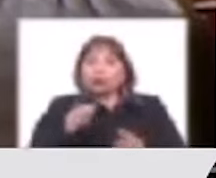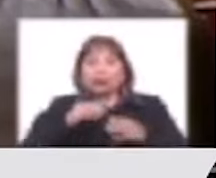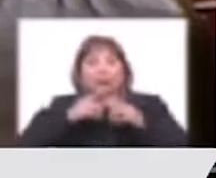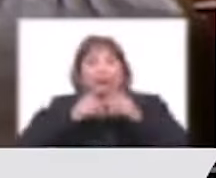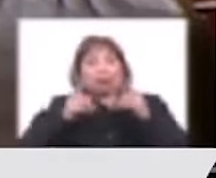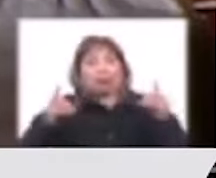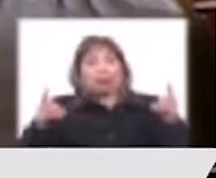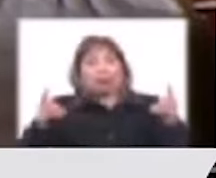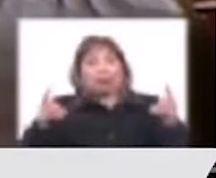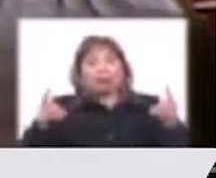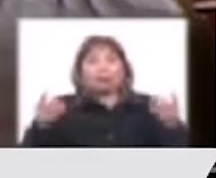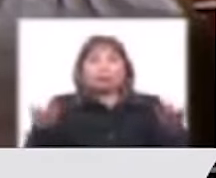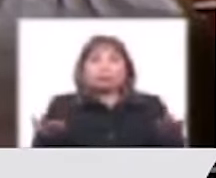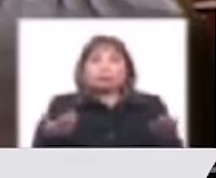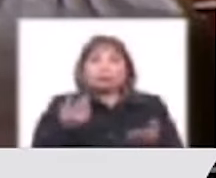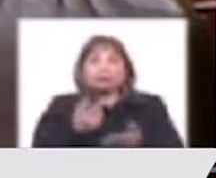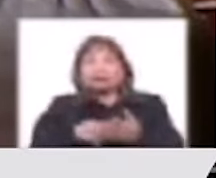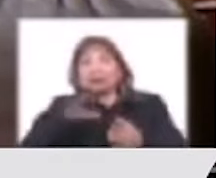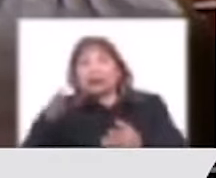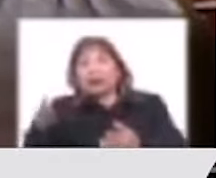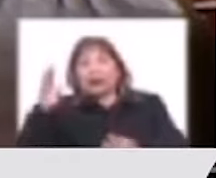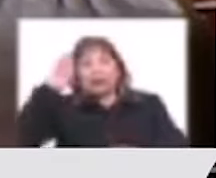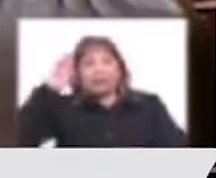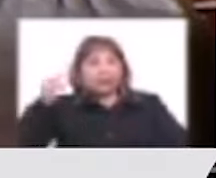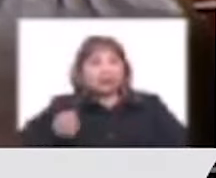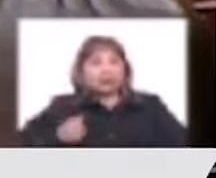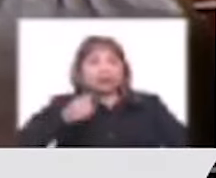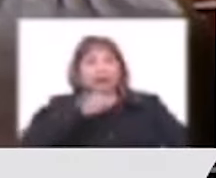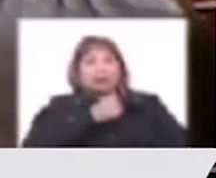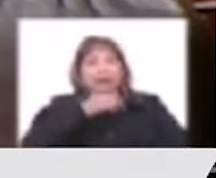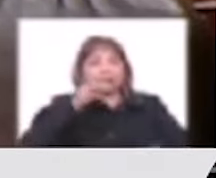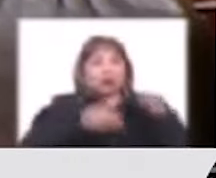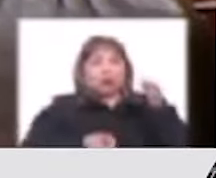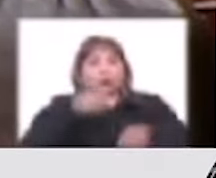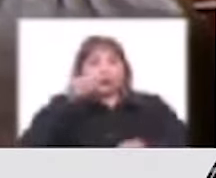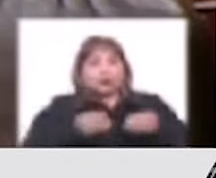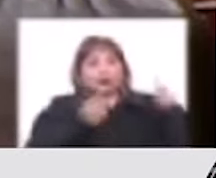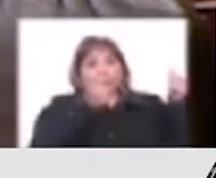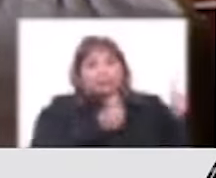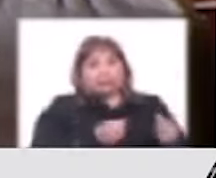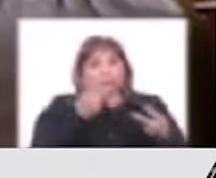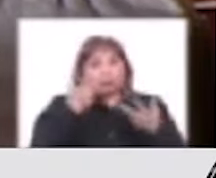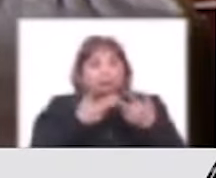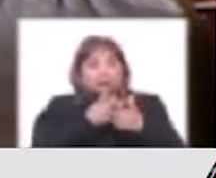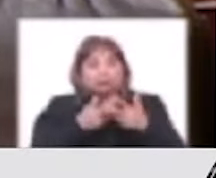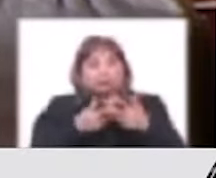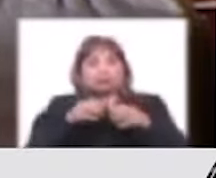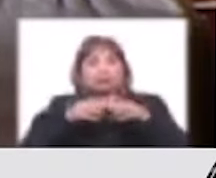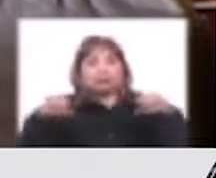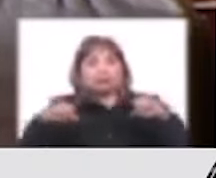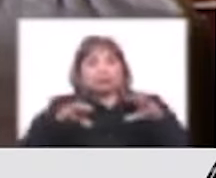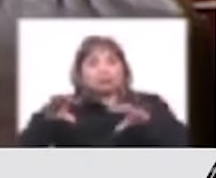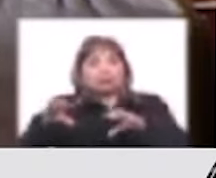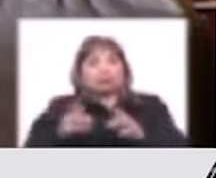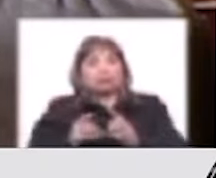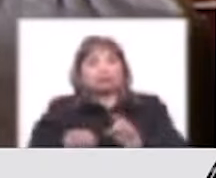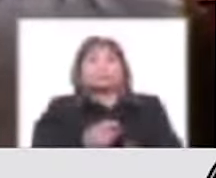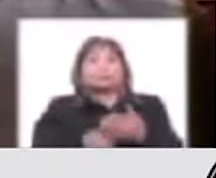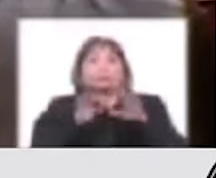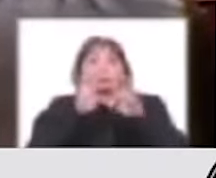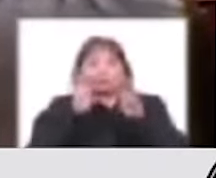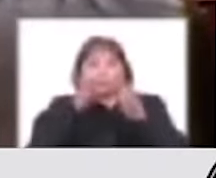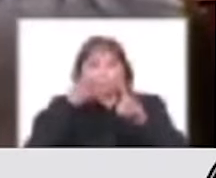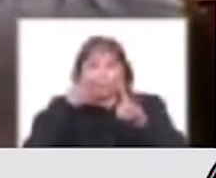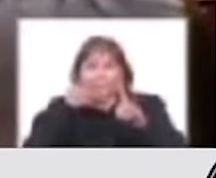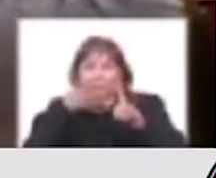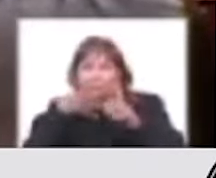congresista Quiabra de Somos Perú. Y a su vez también enfatizó en ello el congresista Héctor Acuña. Vamos a escuchar la intervención de ambos. El problema